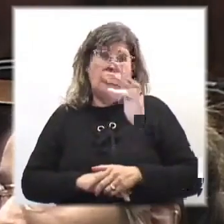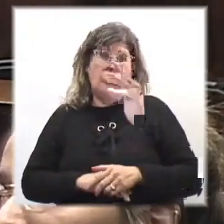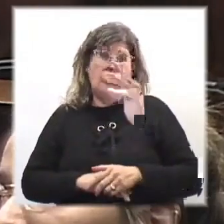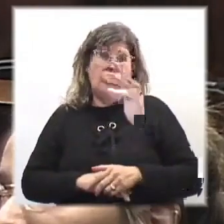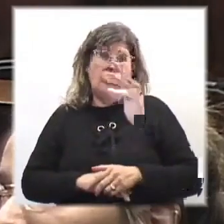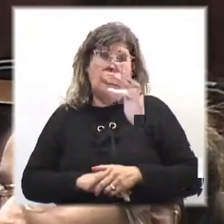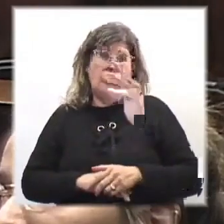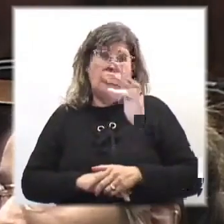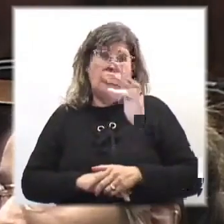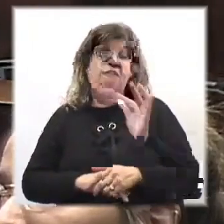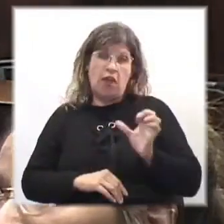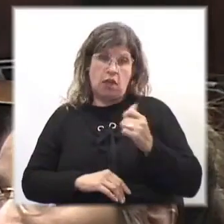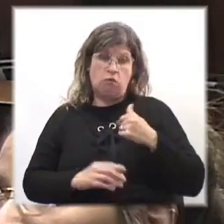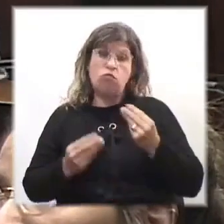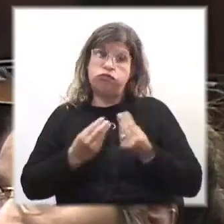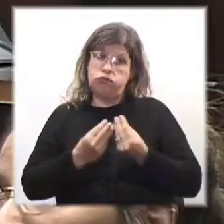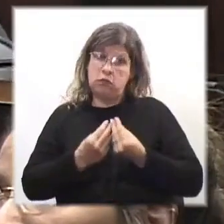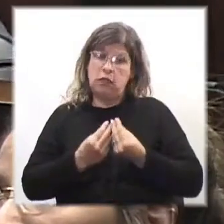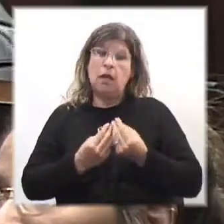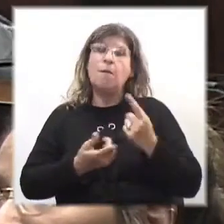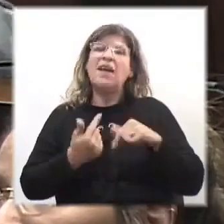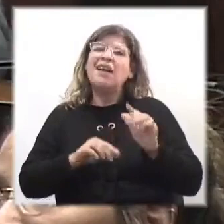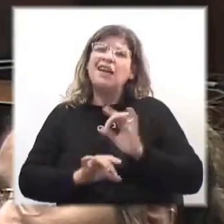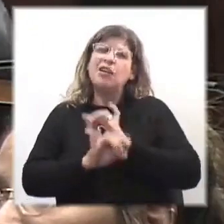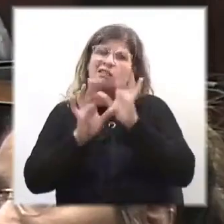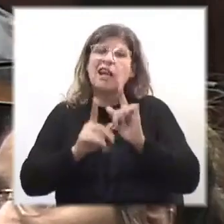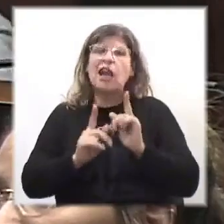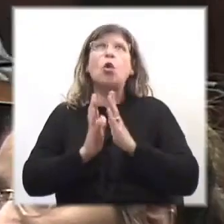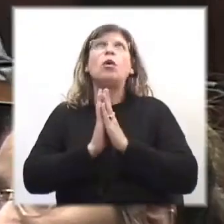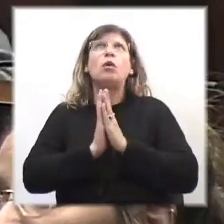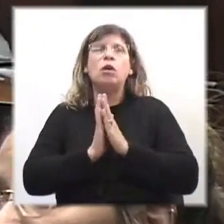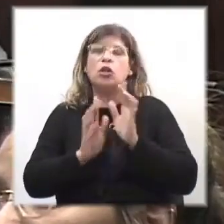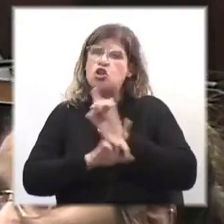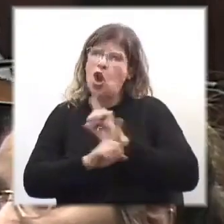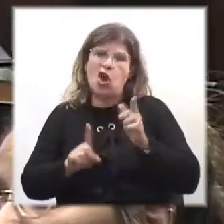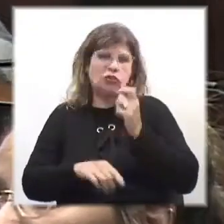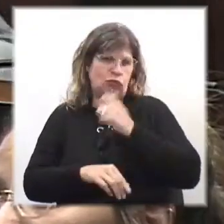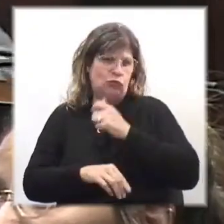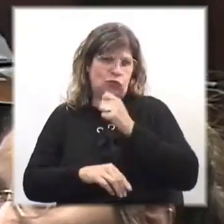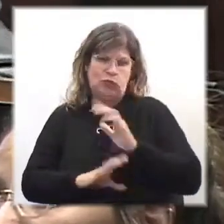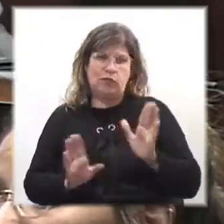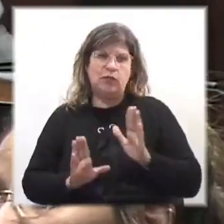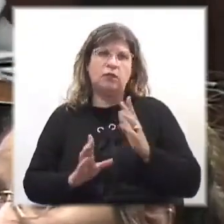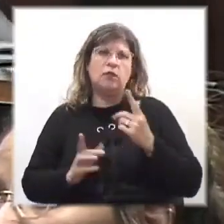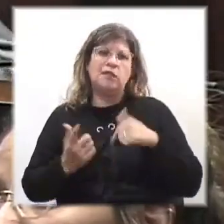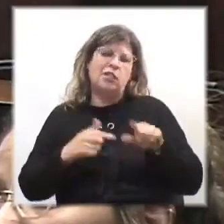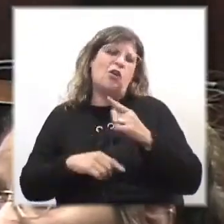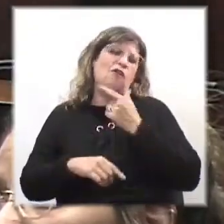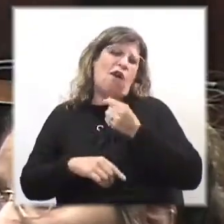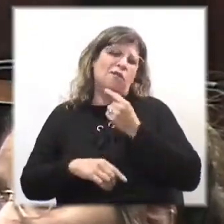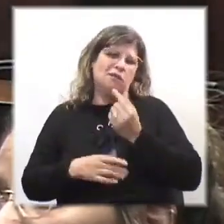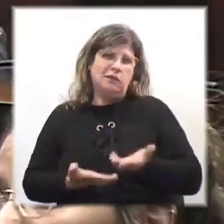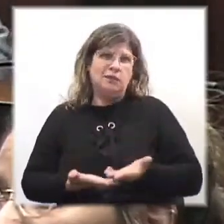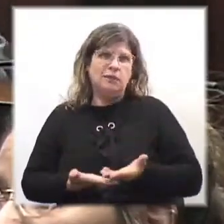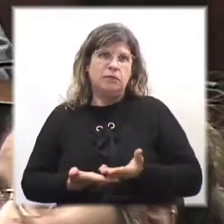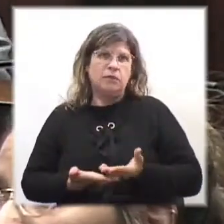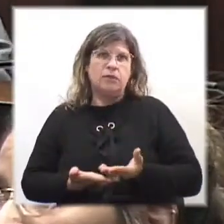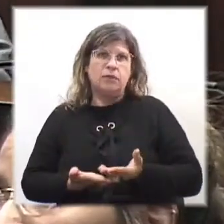pero está claro que rezando no lo resolvemos creo que rezando no lo resolvemos si no sería facilísimo